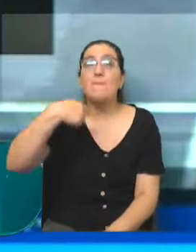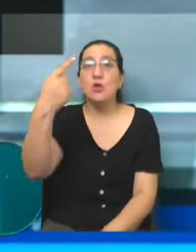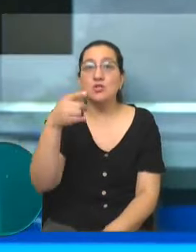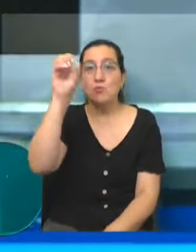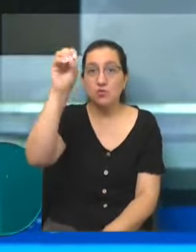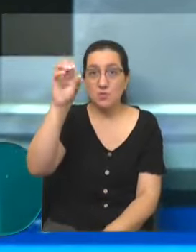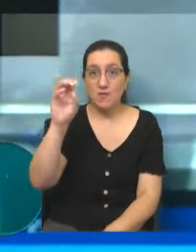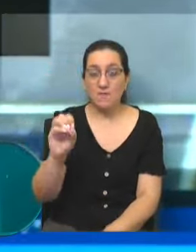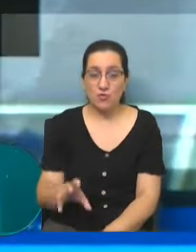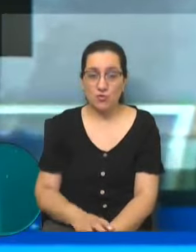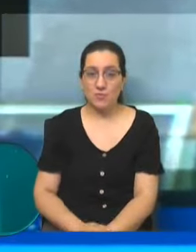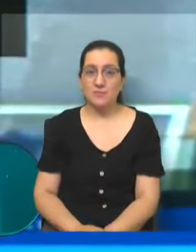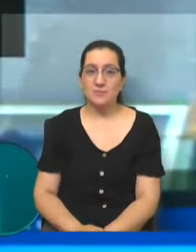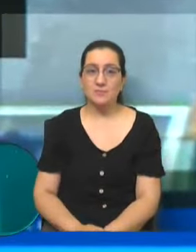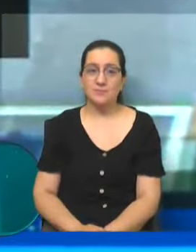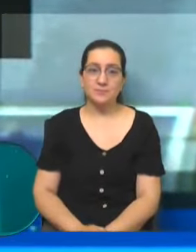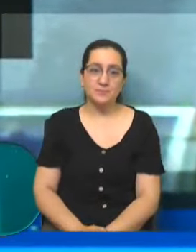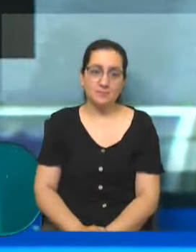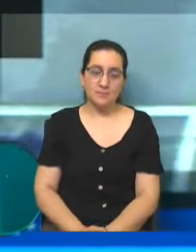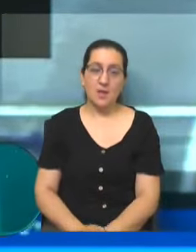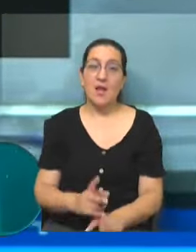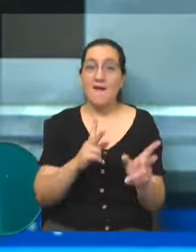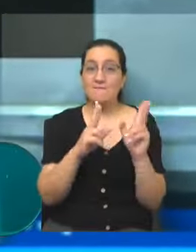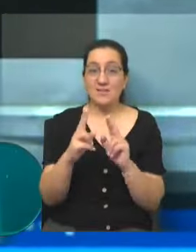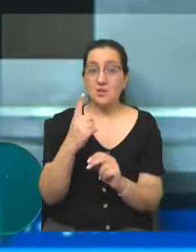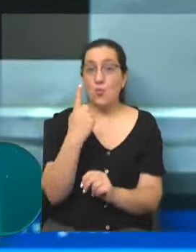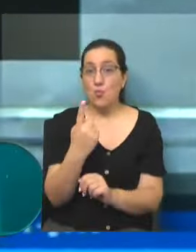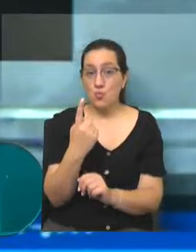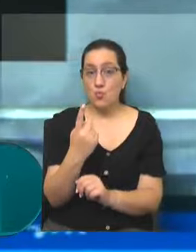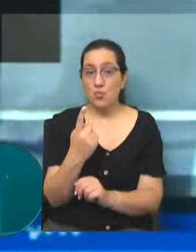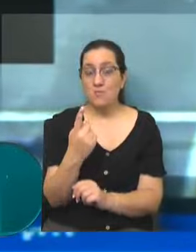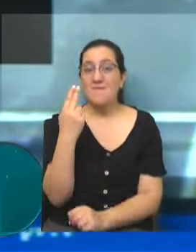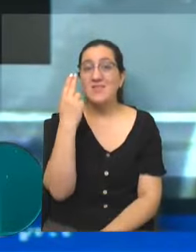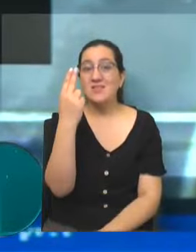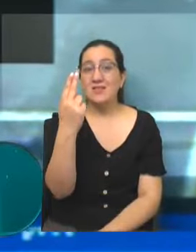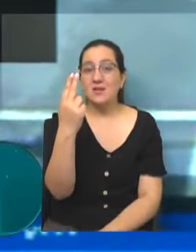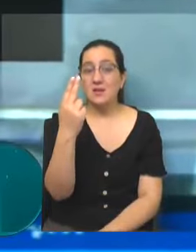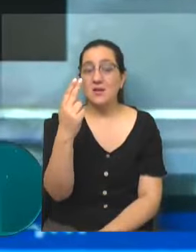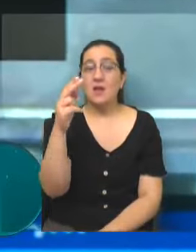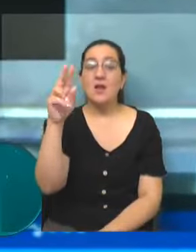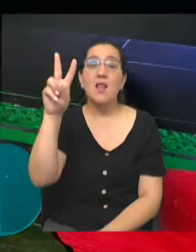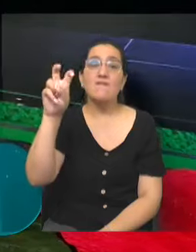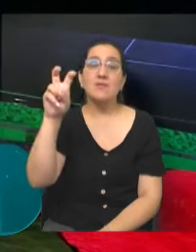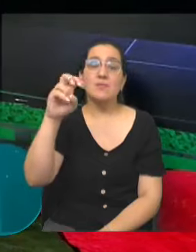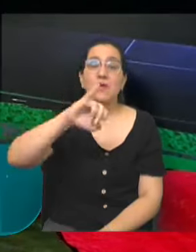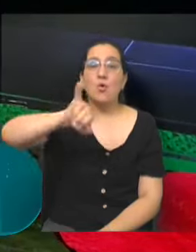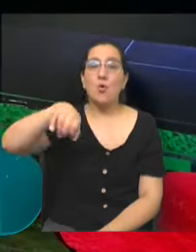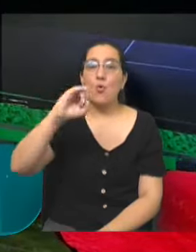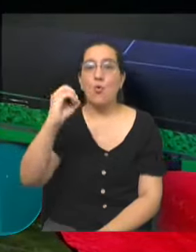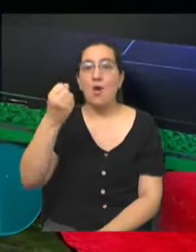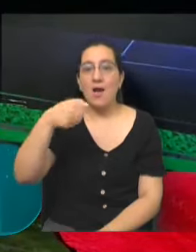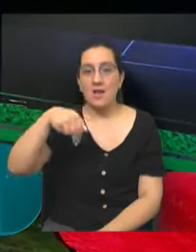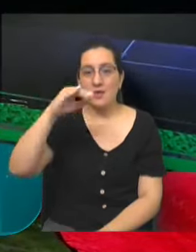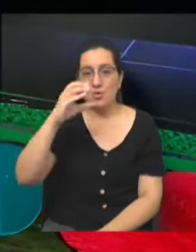cuadra, que es en La Rábida y Rousseau. Ajá. La fase 1 de este semáforo va a habilitar la luz verde para Juanico en ambos